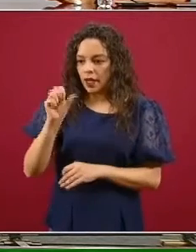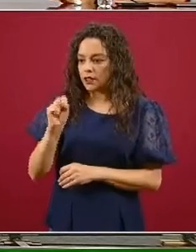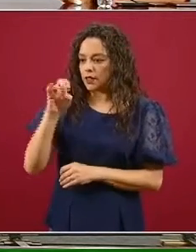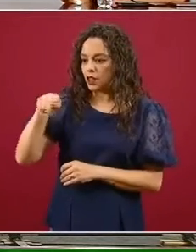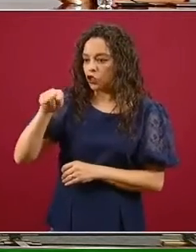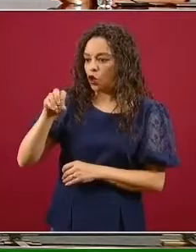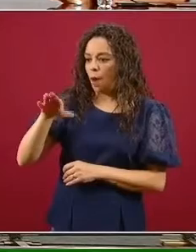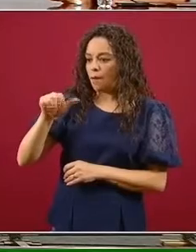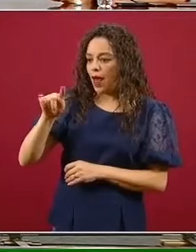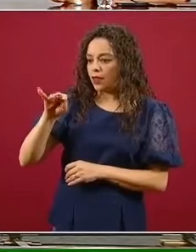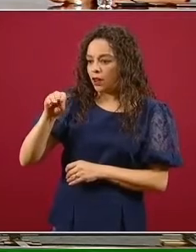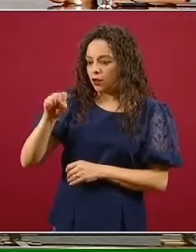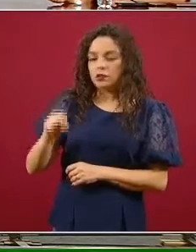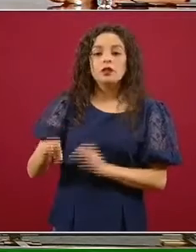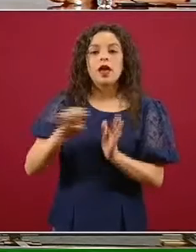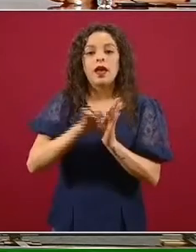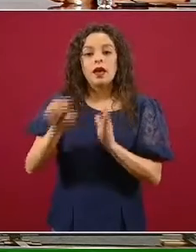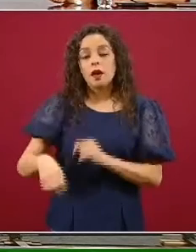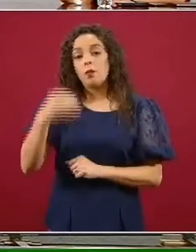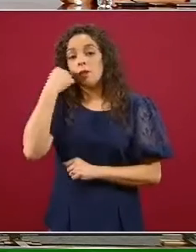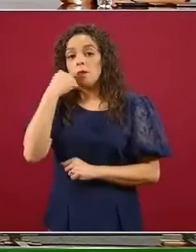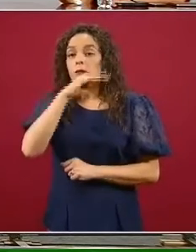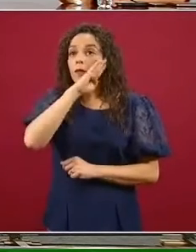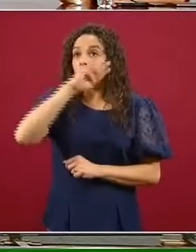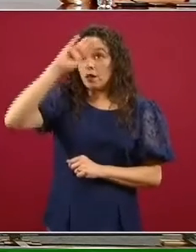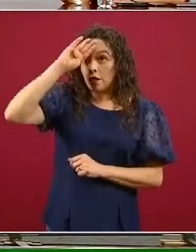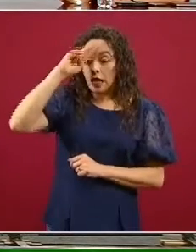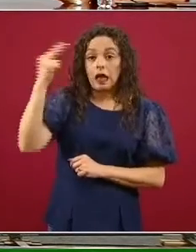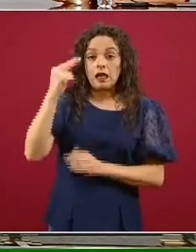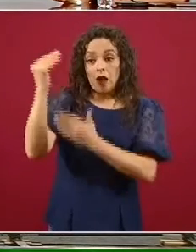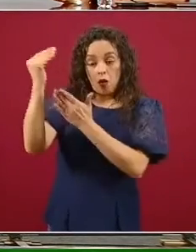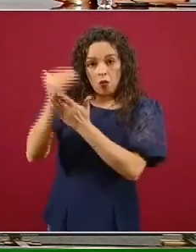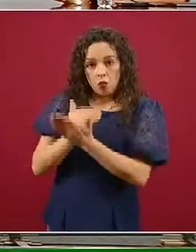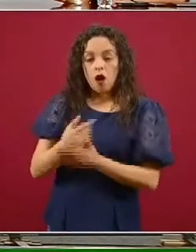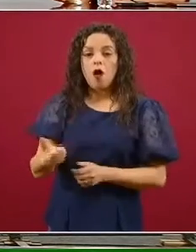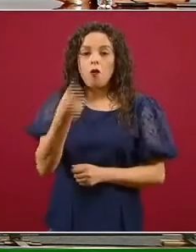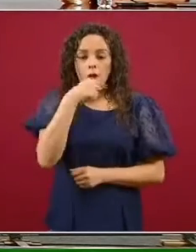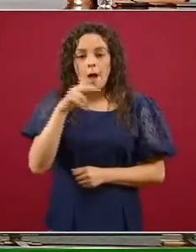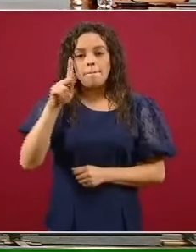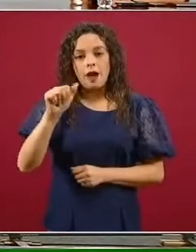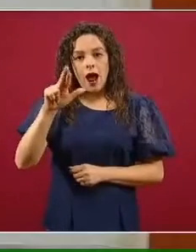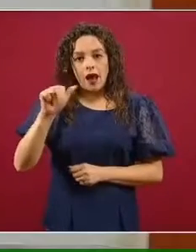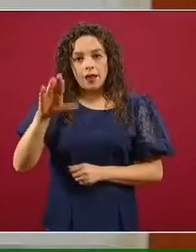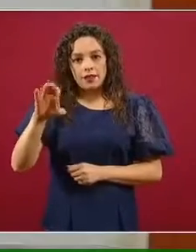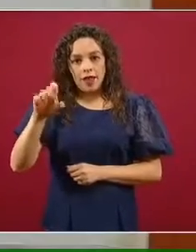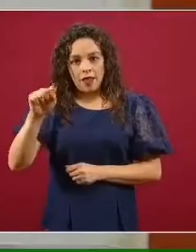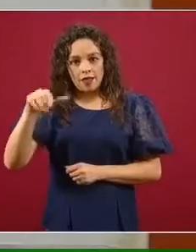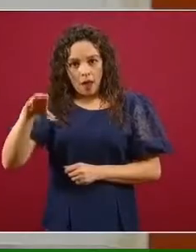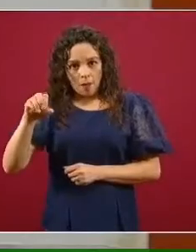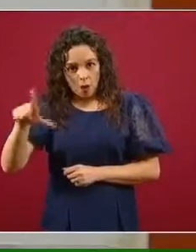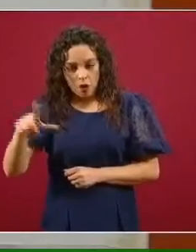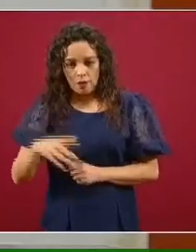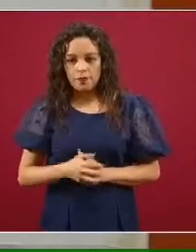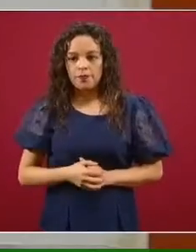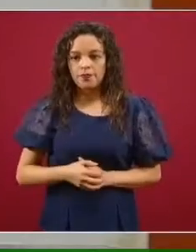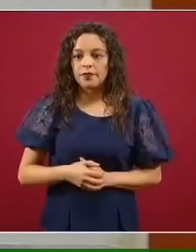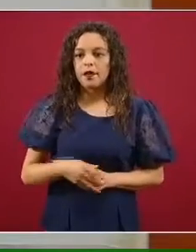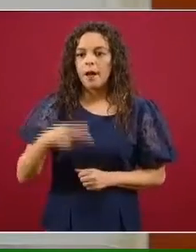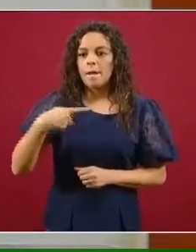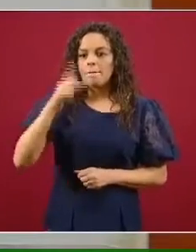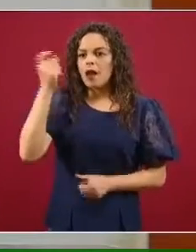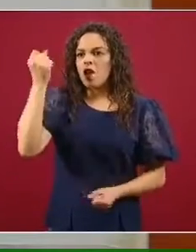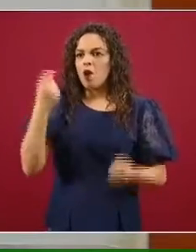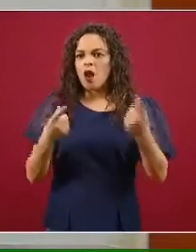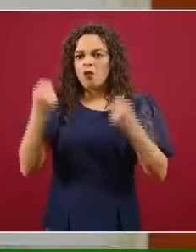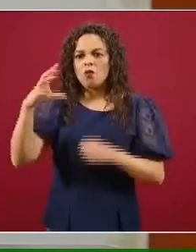como sería el caso de paracetamol, pero hay personas que de repente pueden llegar a tener demasiada rinorrea o pueden llegar